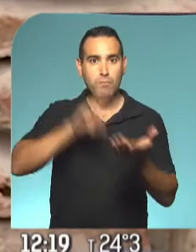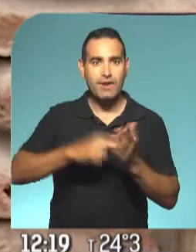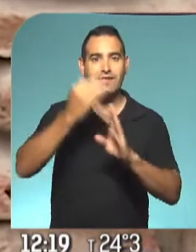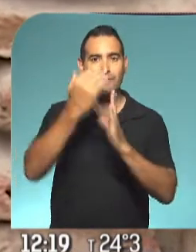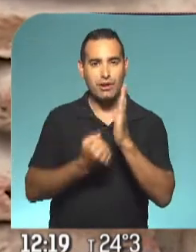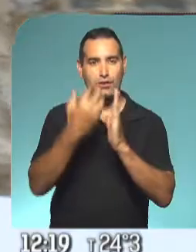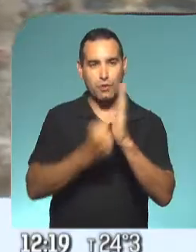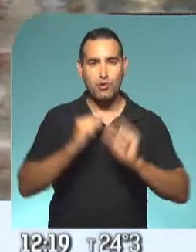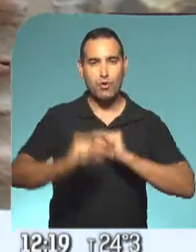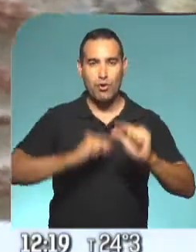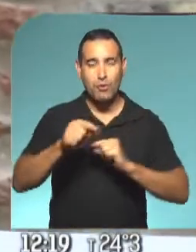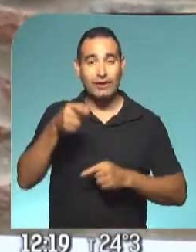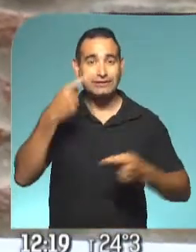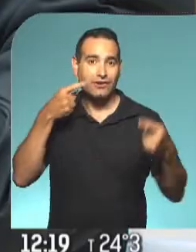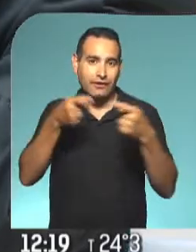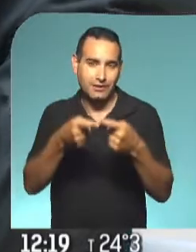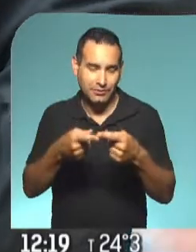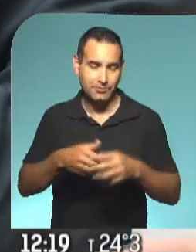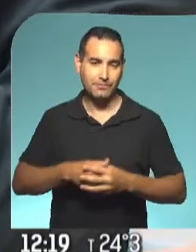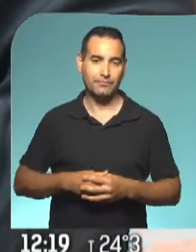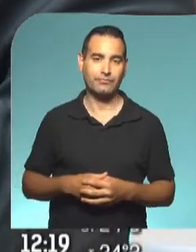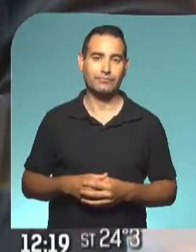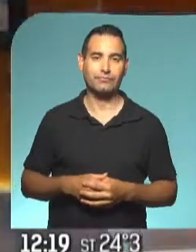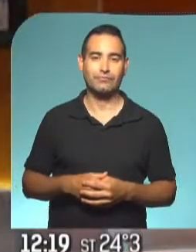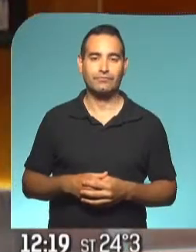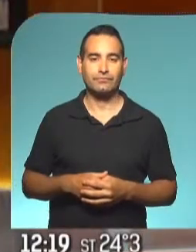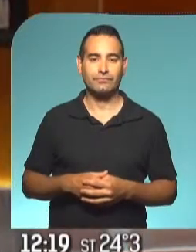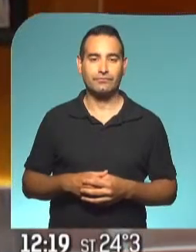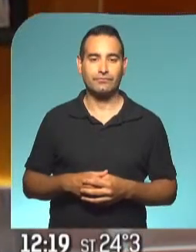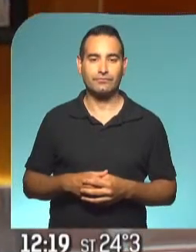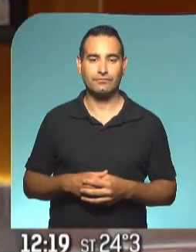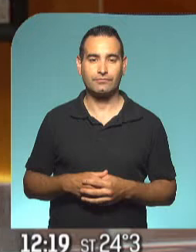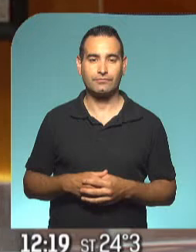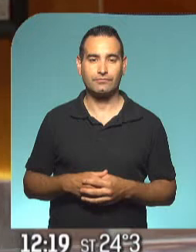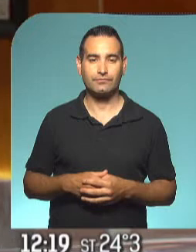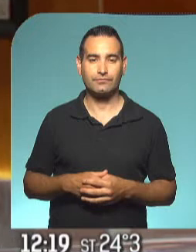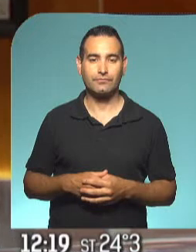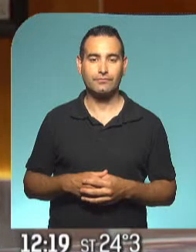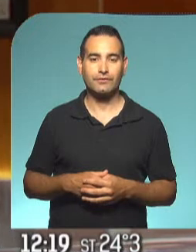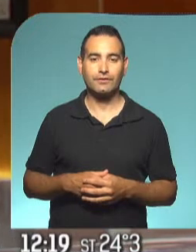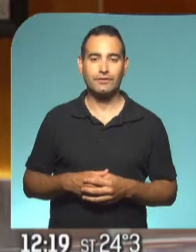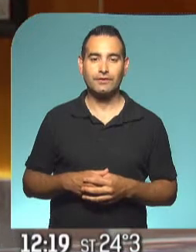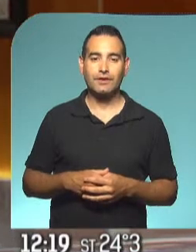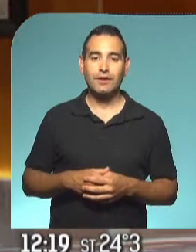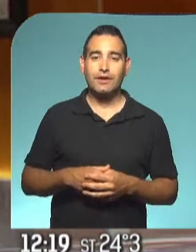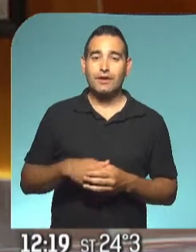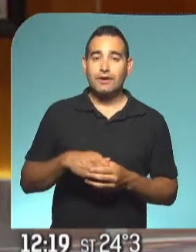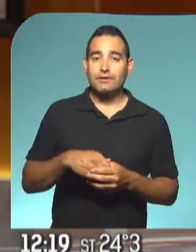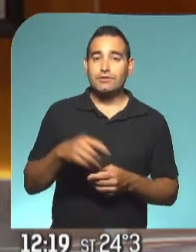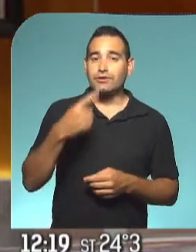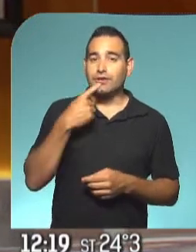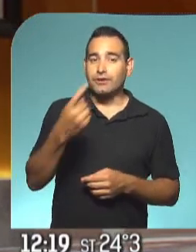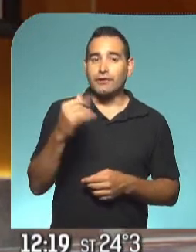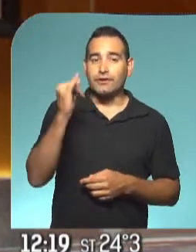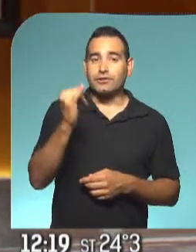virtuosa. A eso apuntamos y queremos profundizar este año. A ver, no te voy a pedir un pronóstico